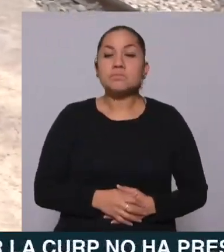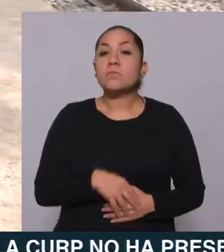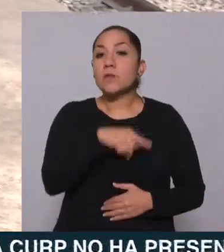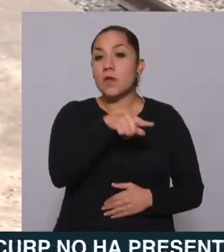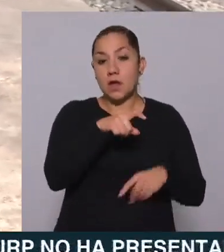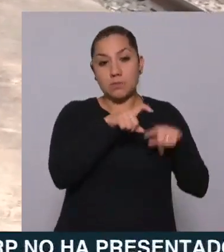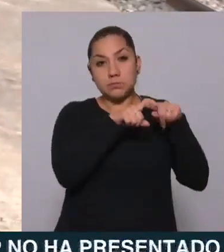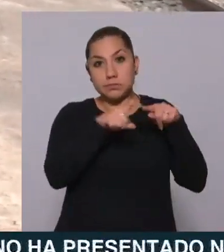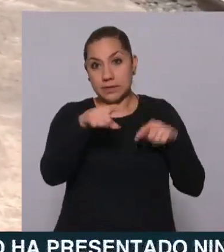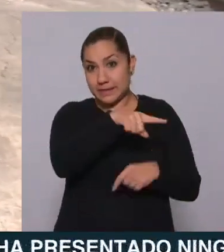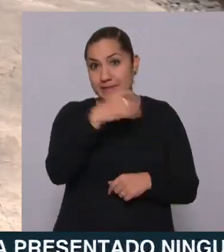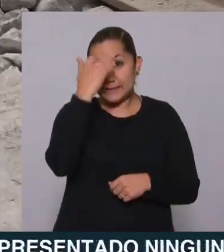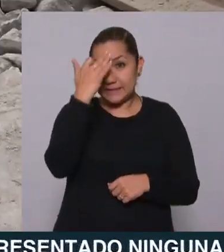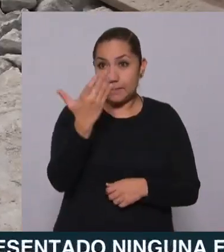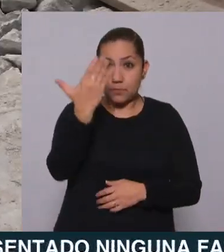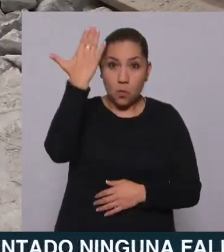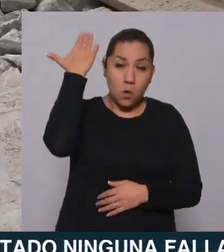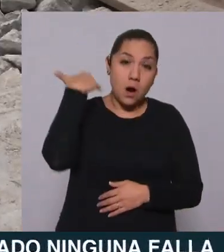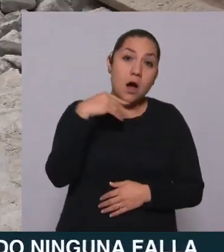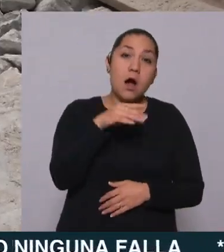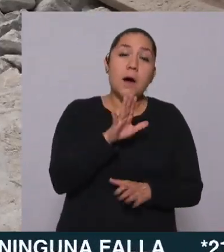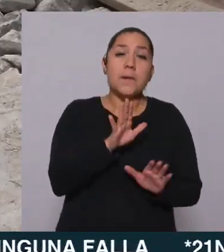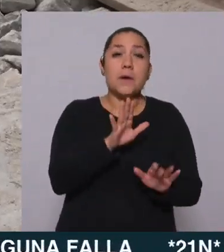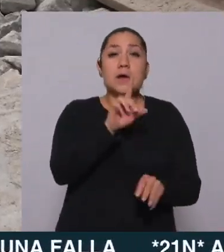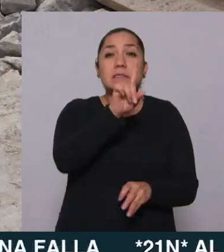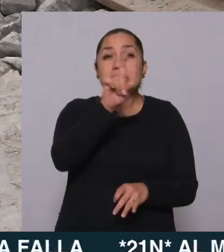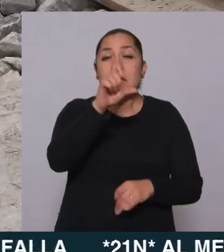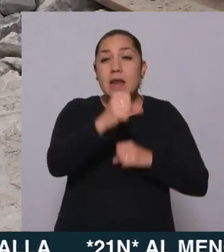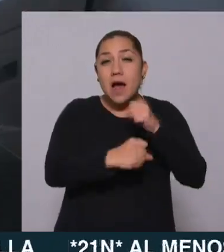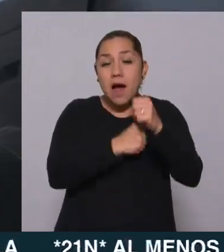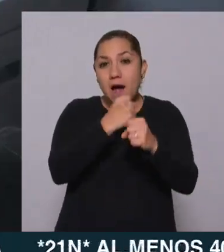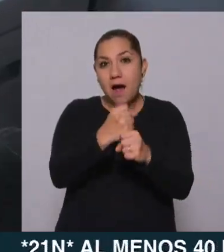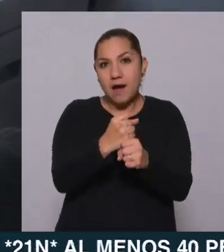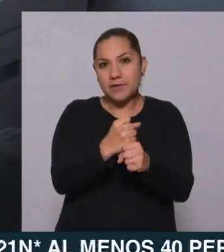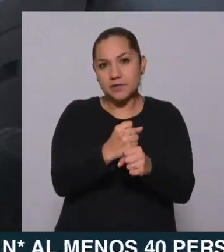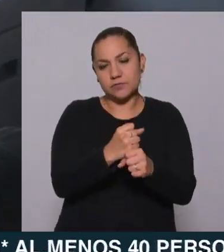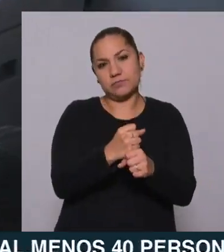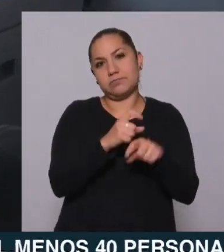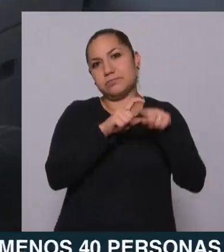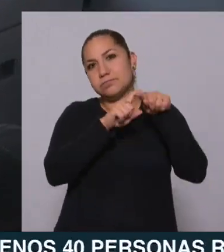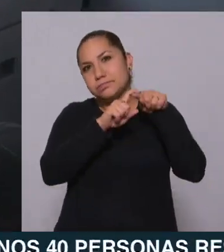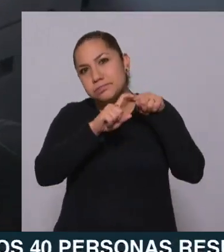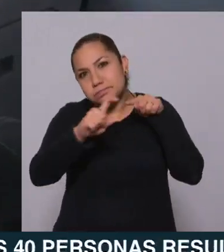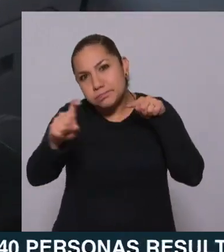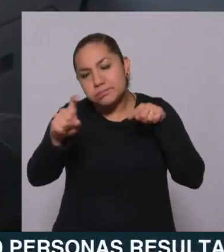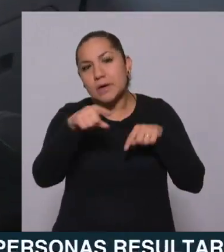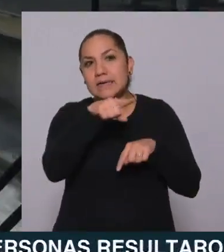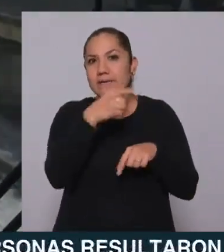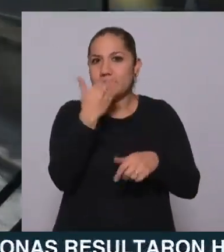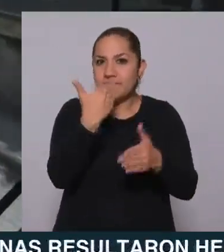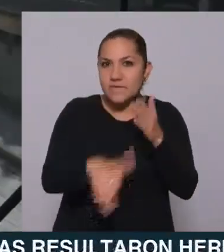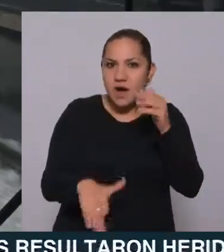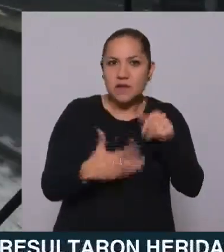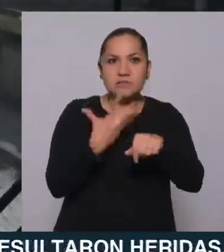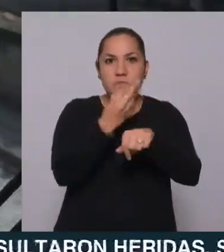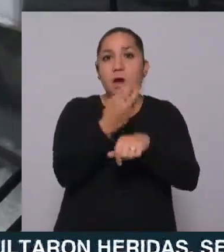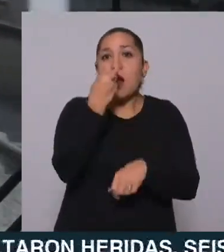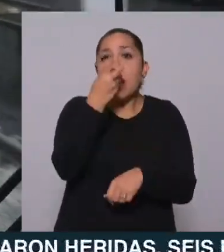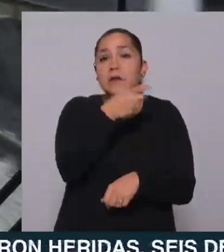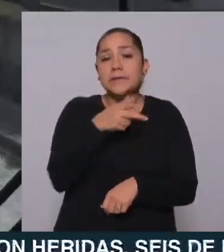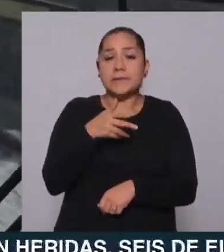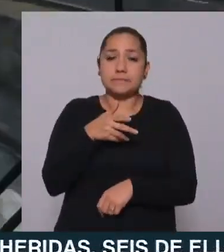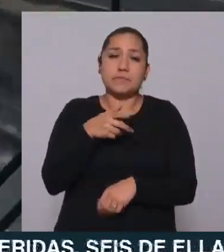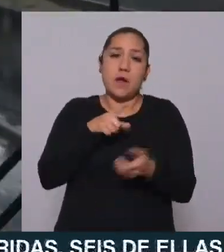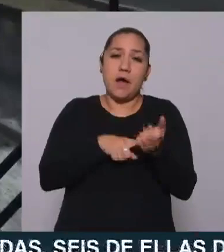de 100 años de antigüedad, por lo que con la falta de mantenimiento el servicio se fue haciendo lento. El paso de trenes